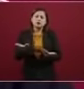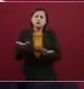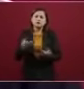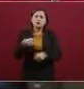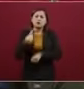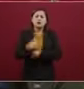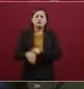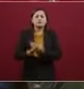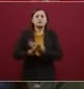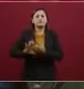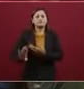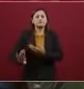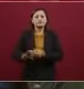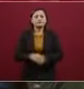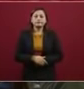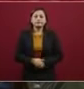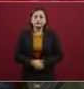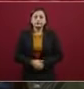delitos. Estamos,